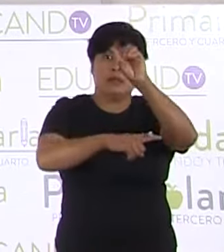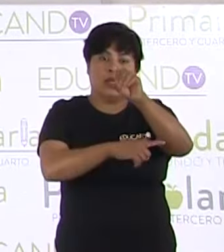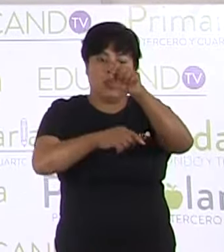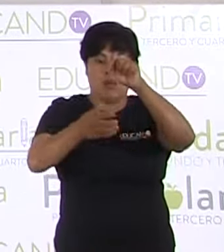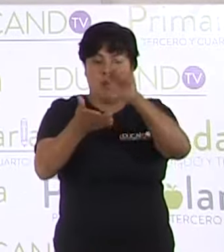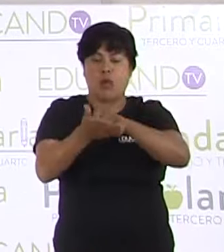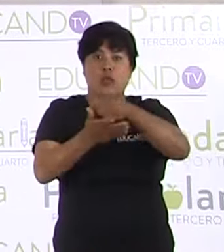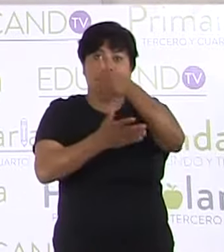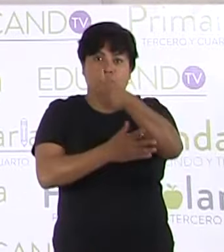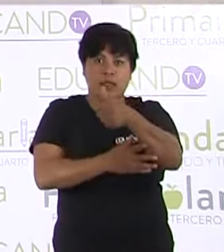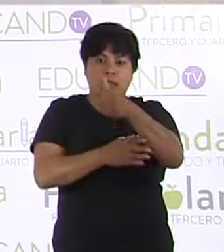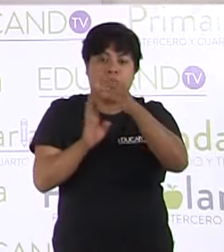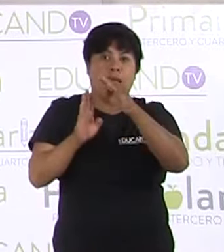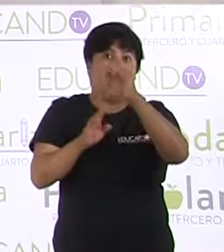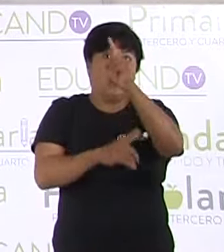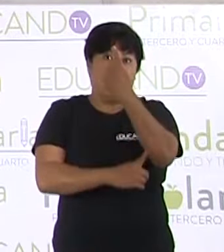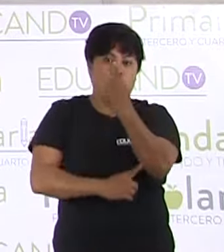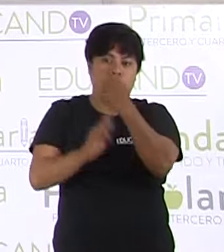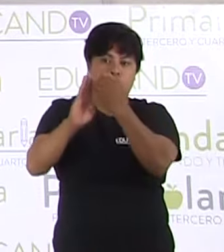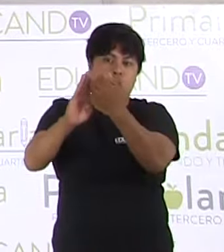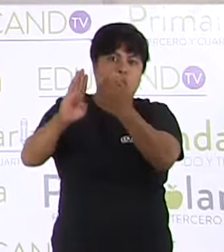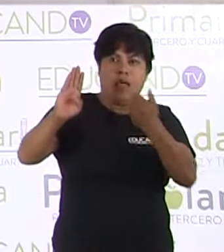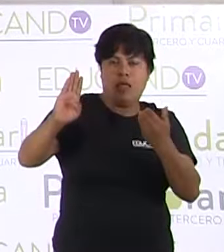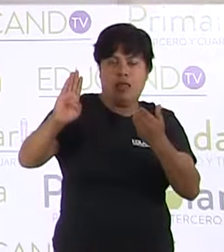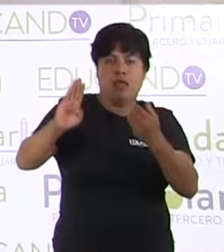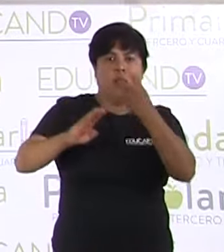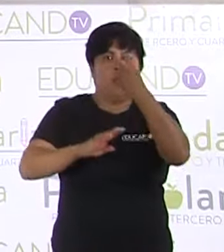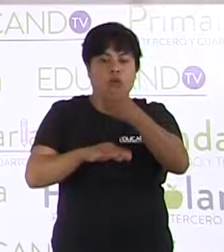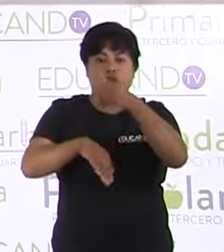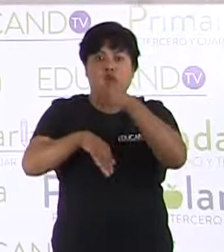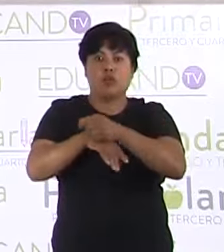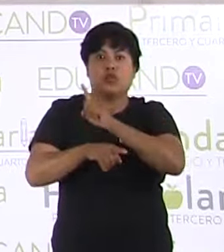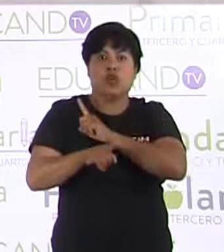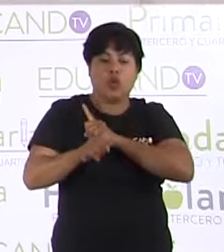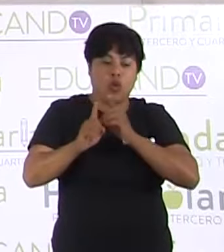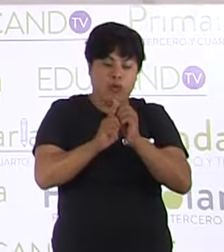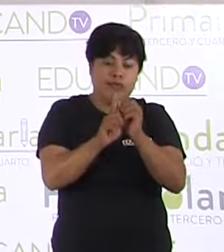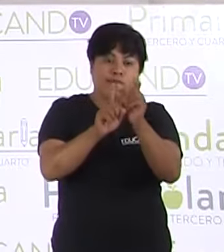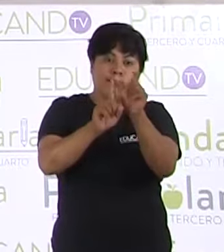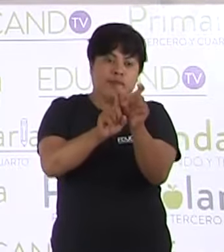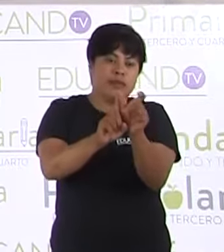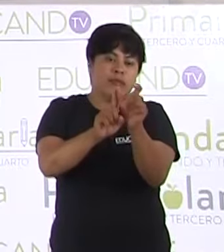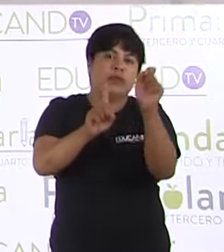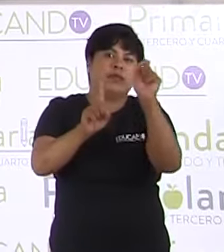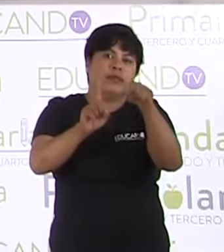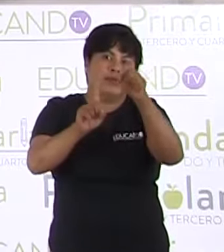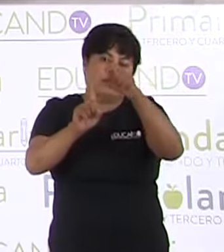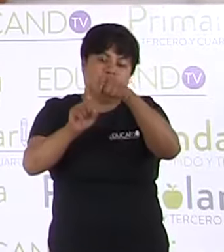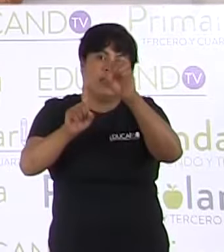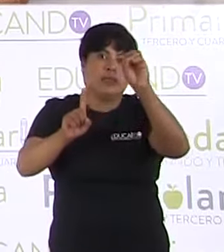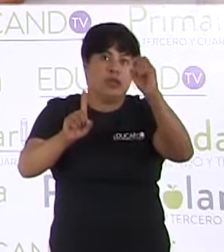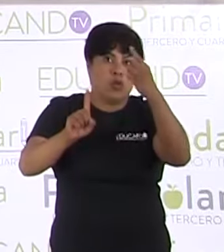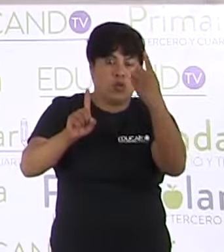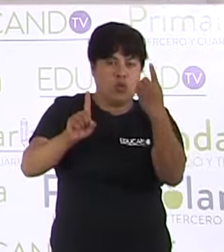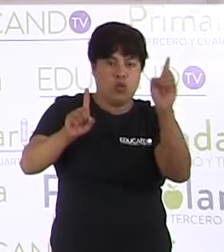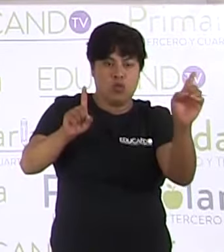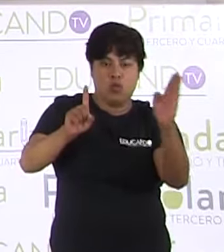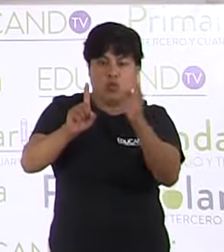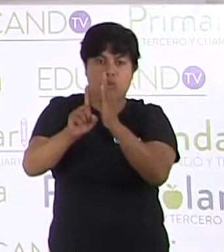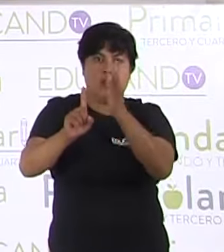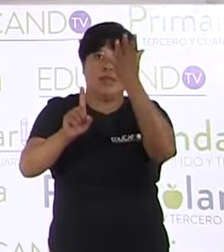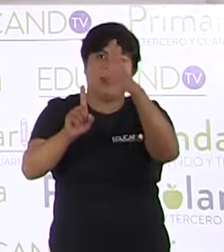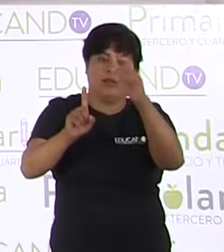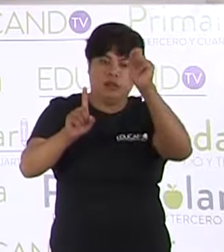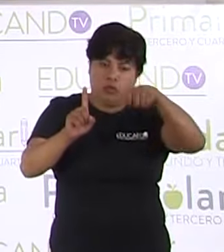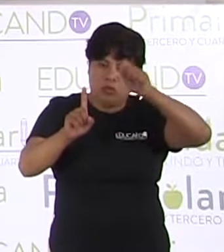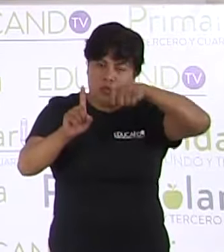sabemos que es menos de un entero por eso solo tomamos un segmento de recta del 0 al 1 y lo dividimos en